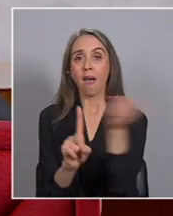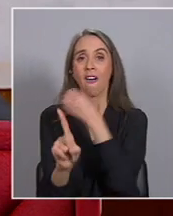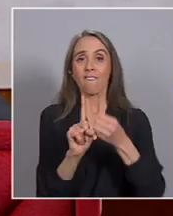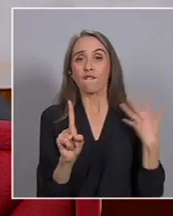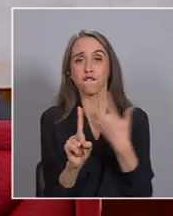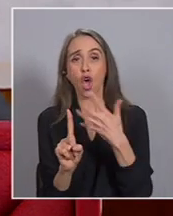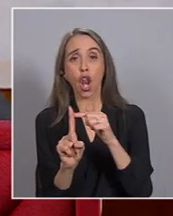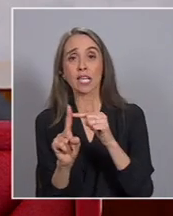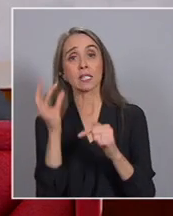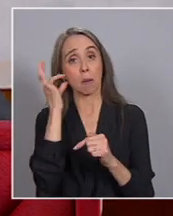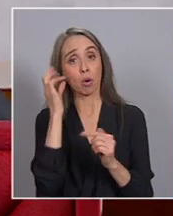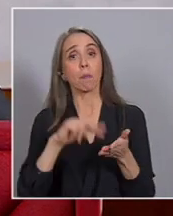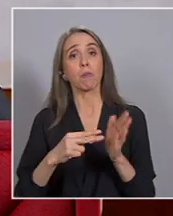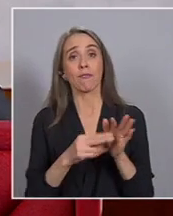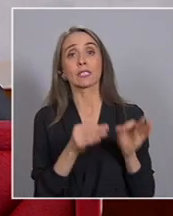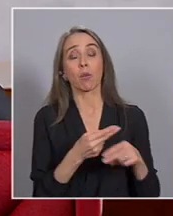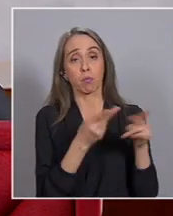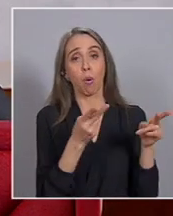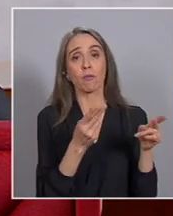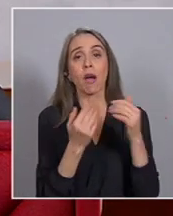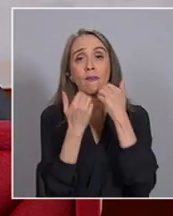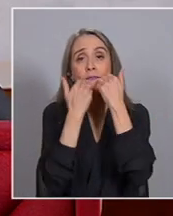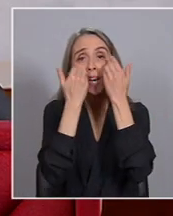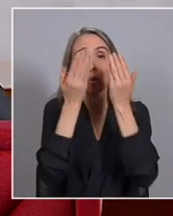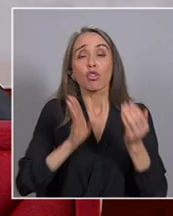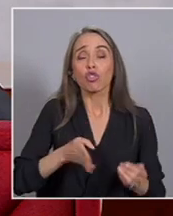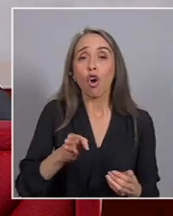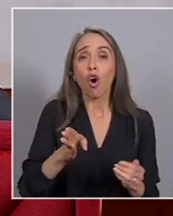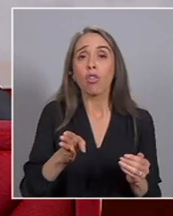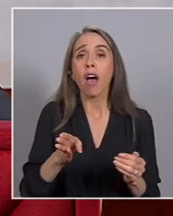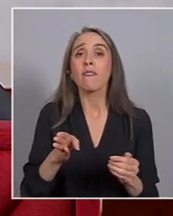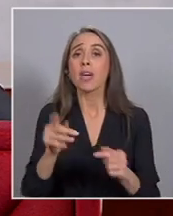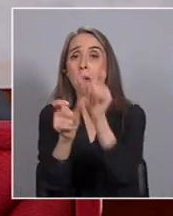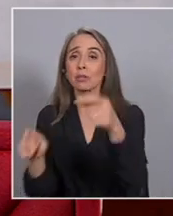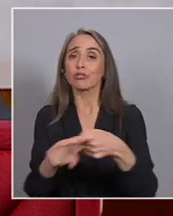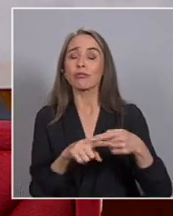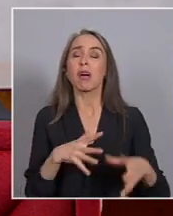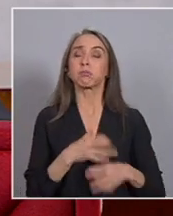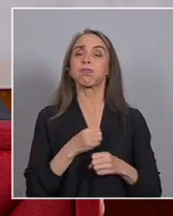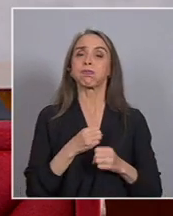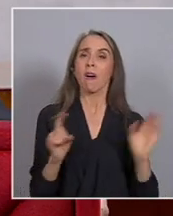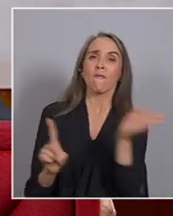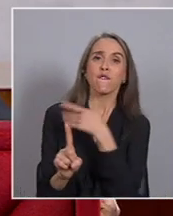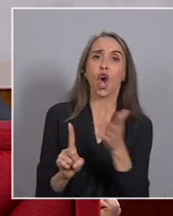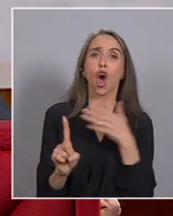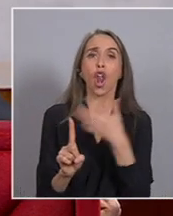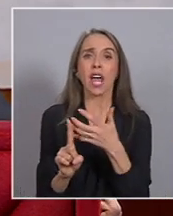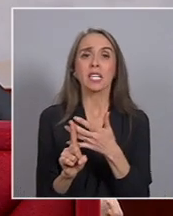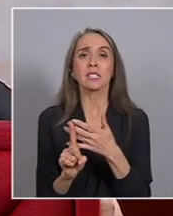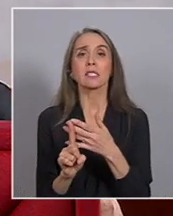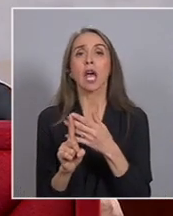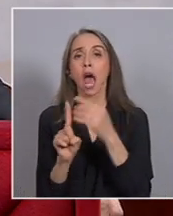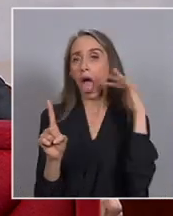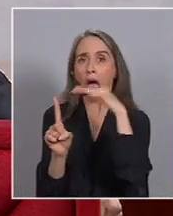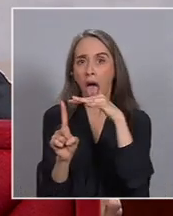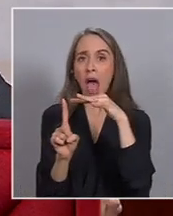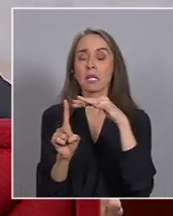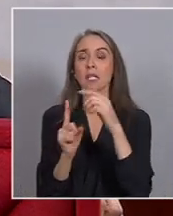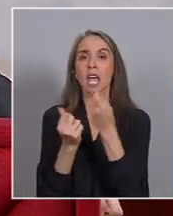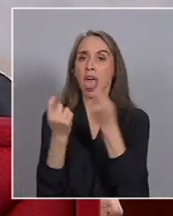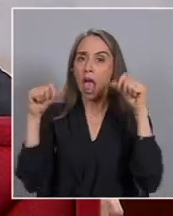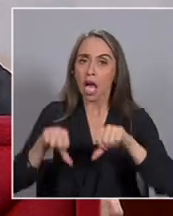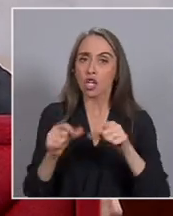también un problema de seguridad pública y que vergonzosamente sigue arraigado en nuestra sociedad y se expresa en vulneraciones psicológicas,